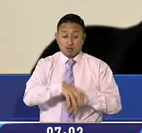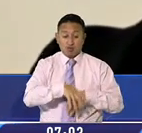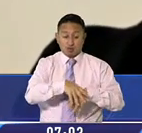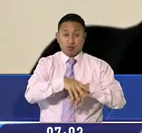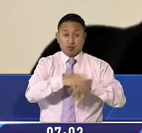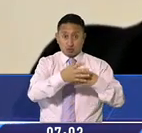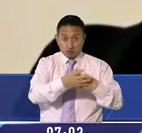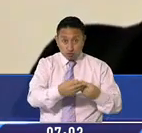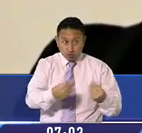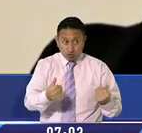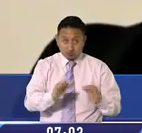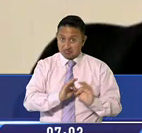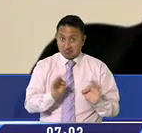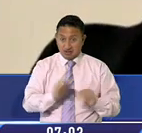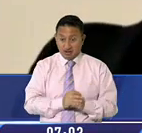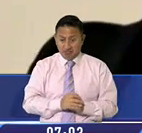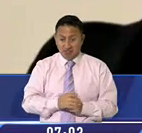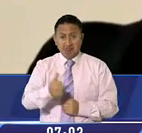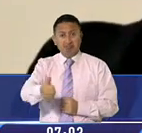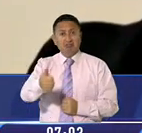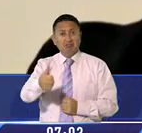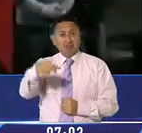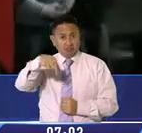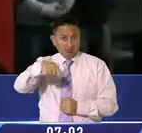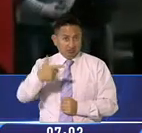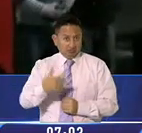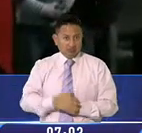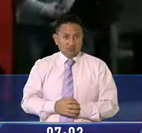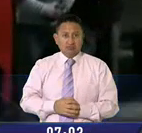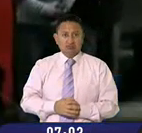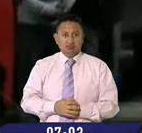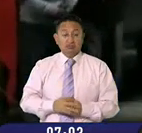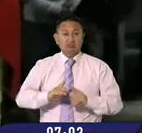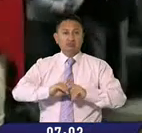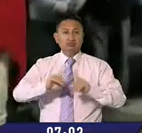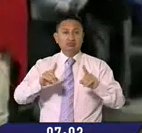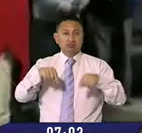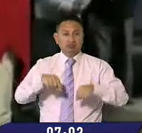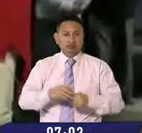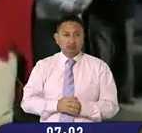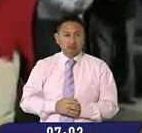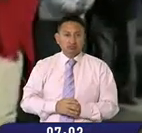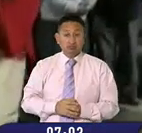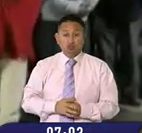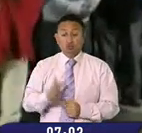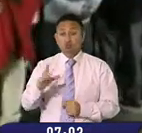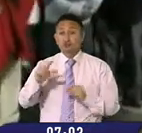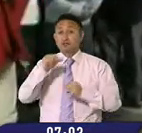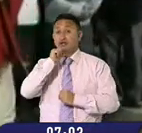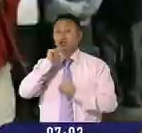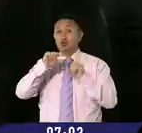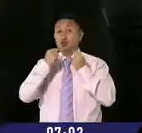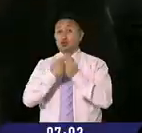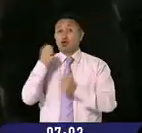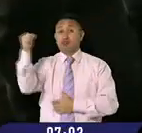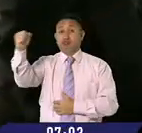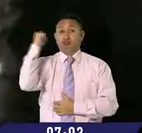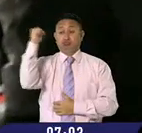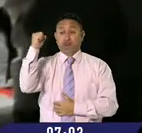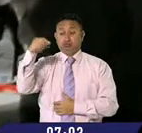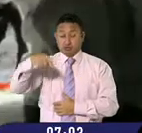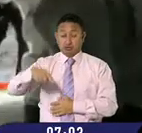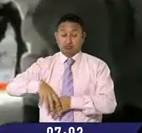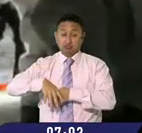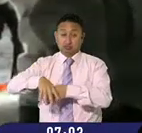anunciadas para el mes de enero. Sin embargo, están latentes las protestas de los sindicalistas, informó Héctor